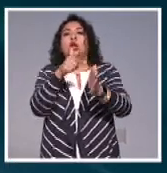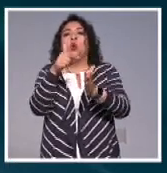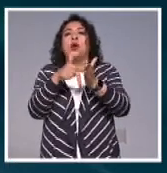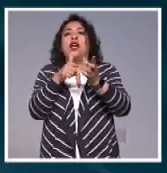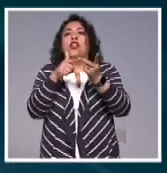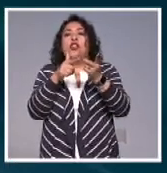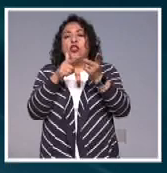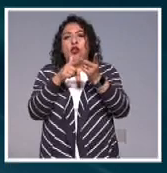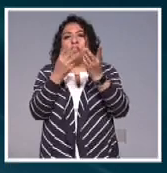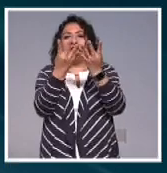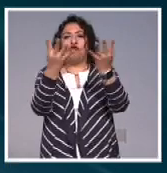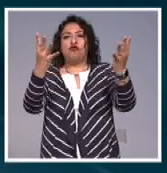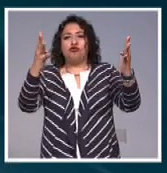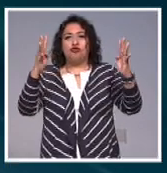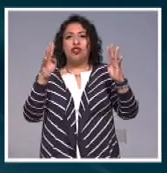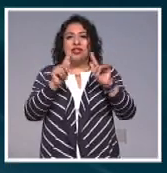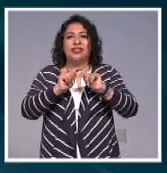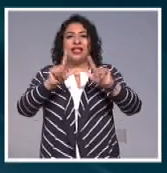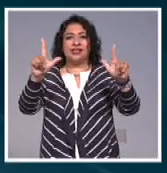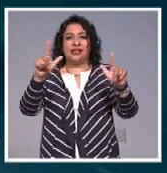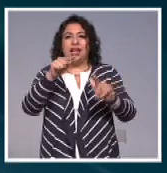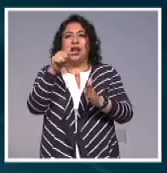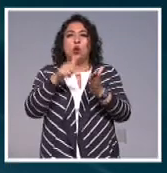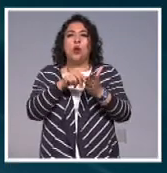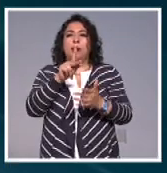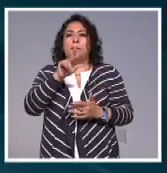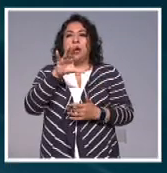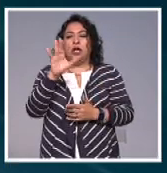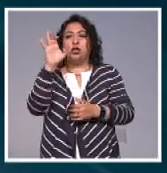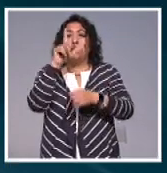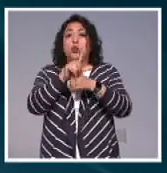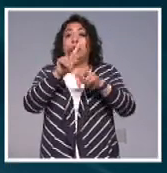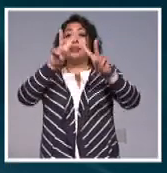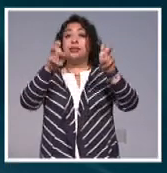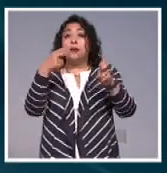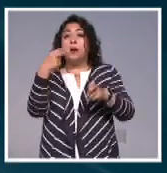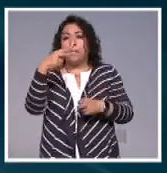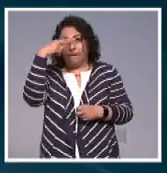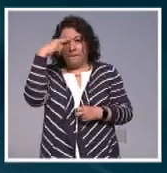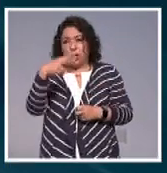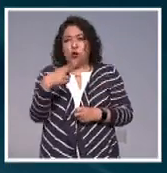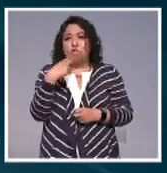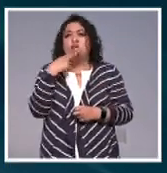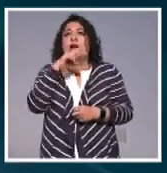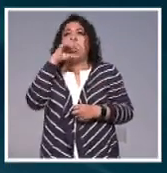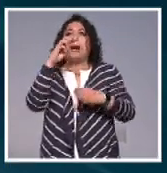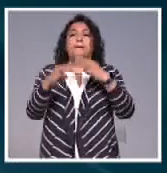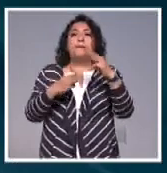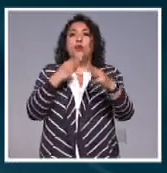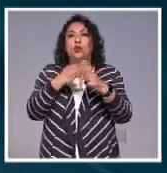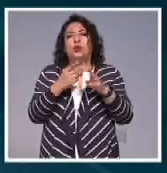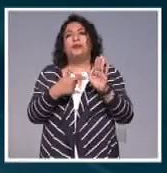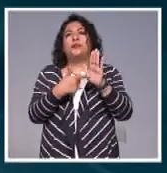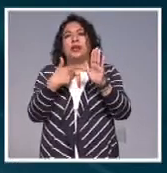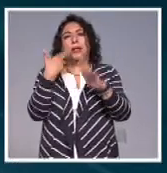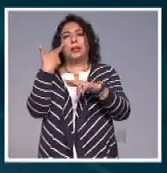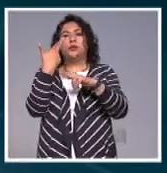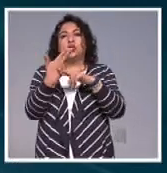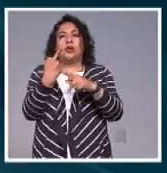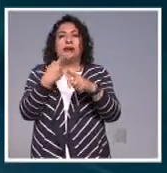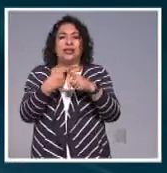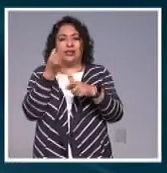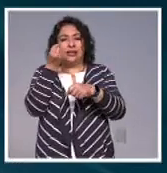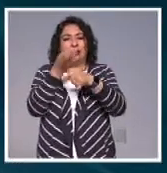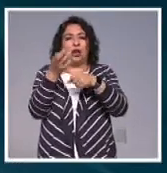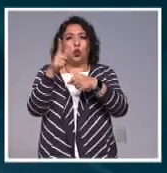Aire Libre del Palacio de Cultura de Tlaxcala, bajo el nombre México en el Patrimonio Mundial. La muestra es organizada por la Secretaría